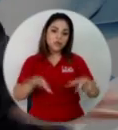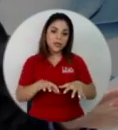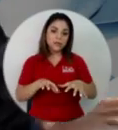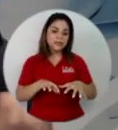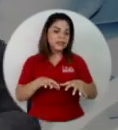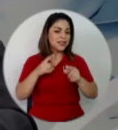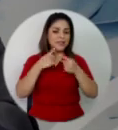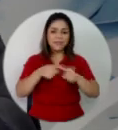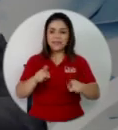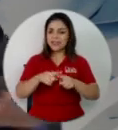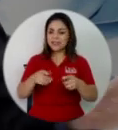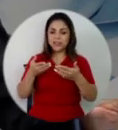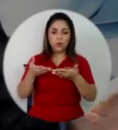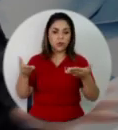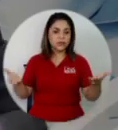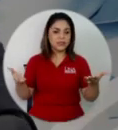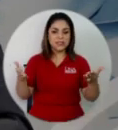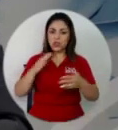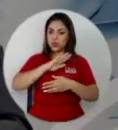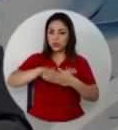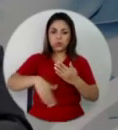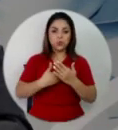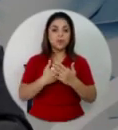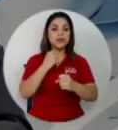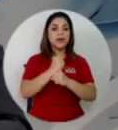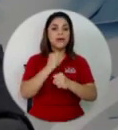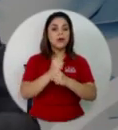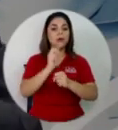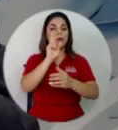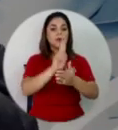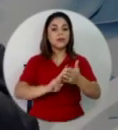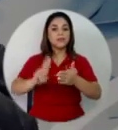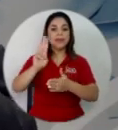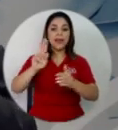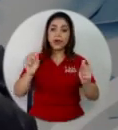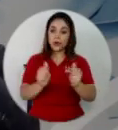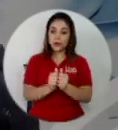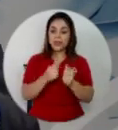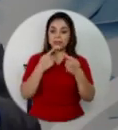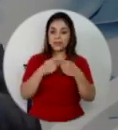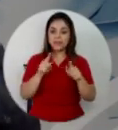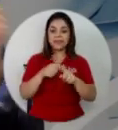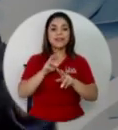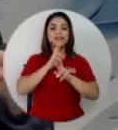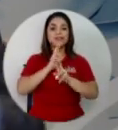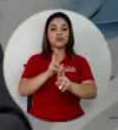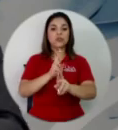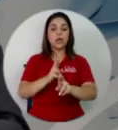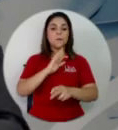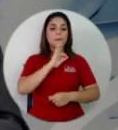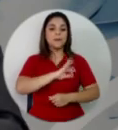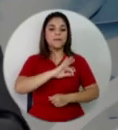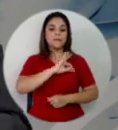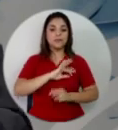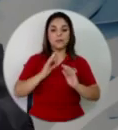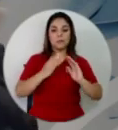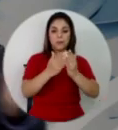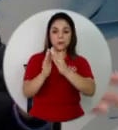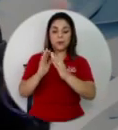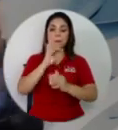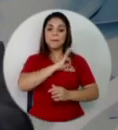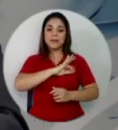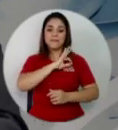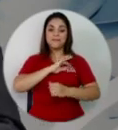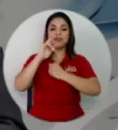de distinta naturaleza alrededor de todos los quehaceres sustantivos de la universidad, con diferentes resultados en beneficio de la población,